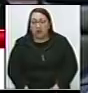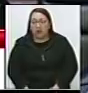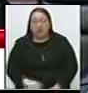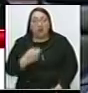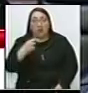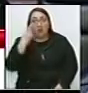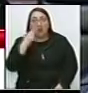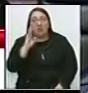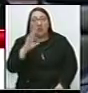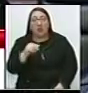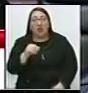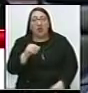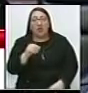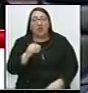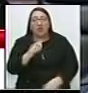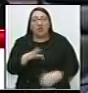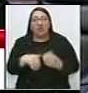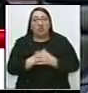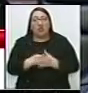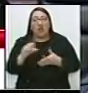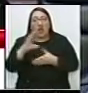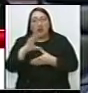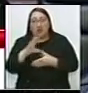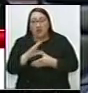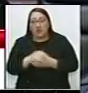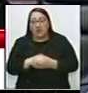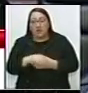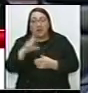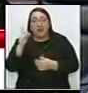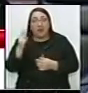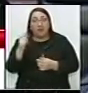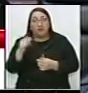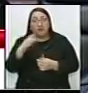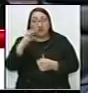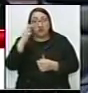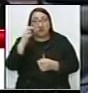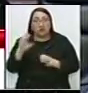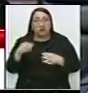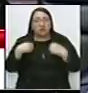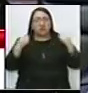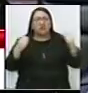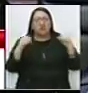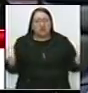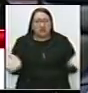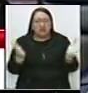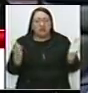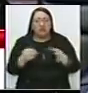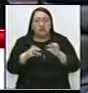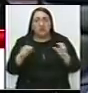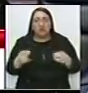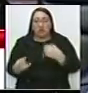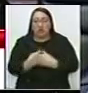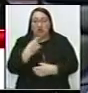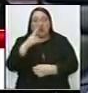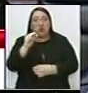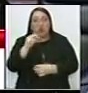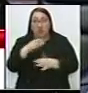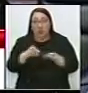ha sido un mal endémico de América Latina. El líder populista arenga al pueblo contra el no